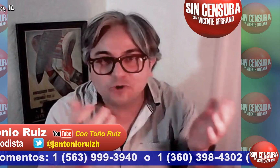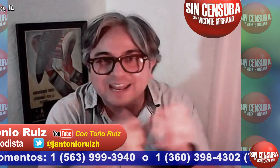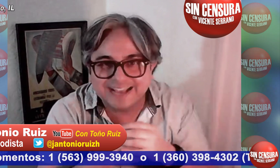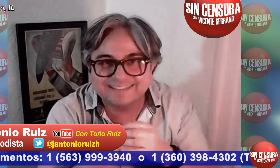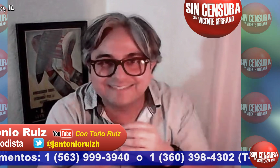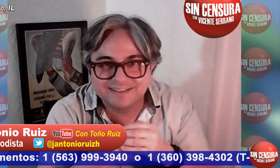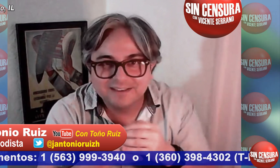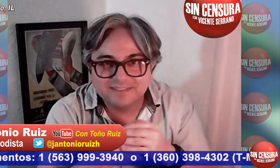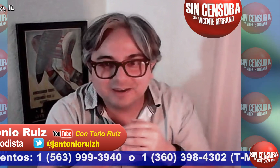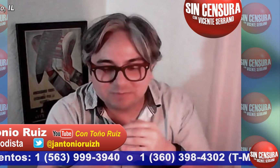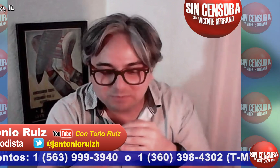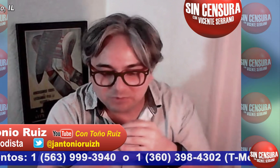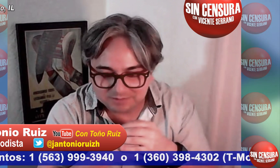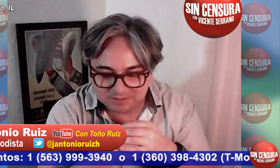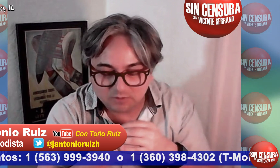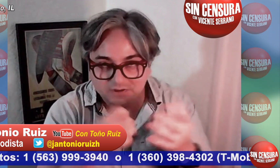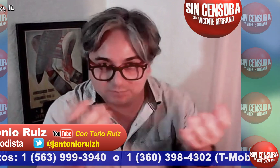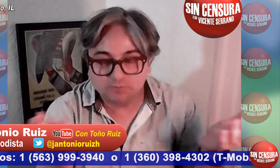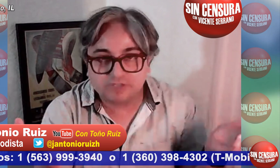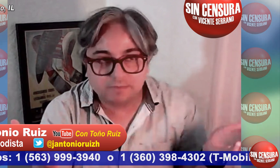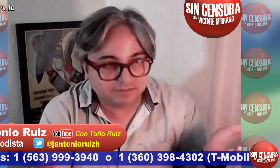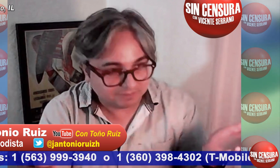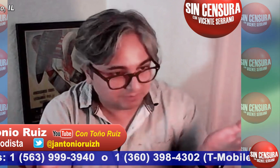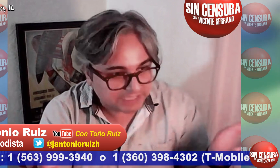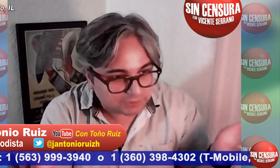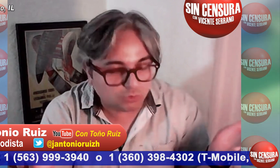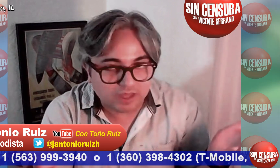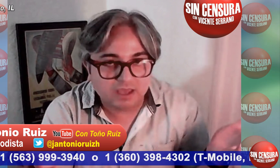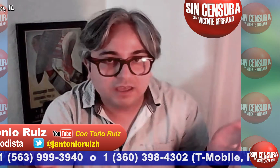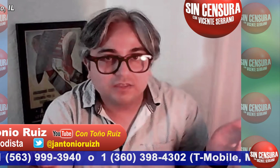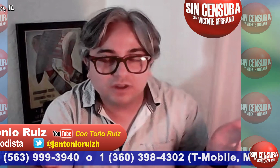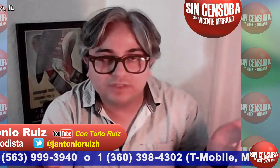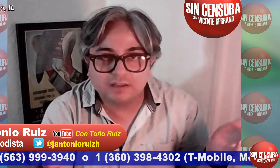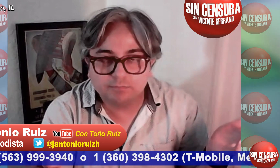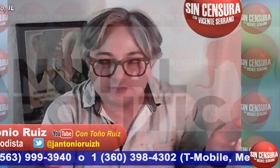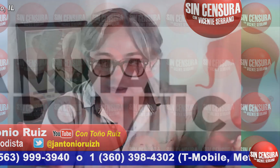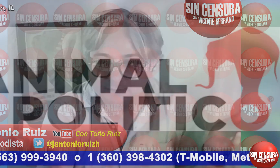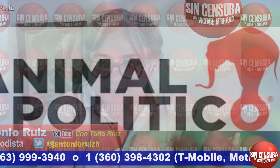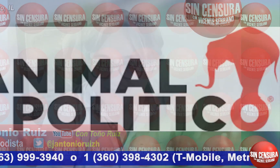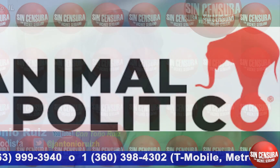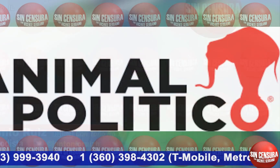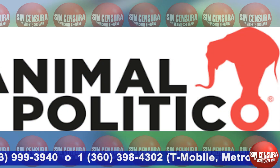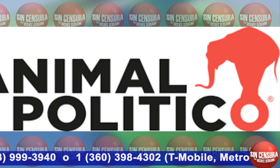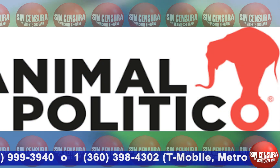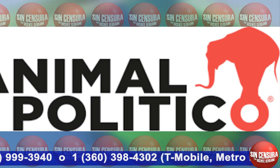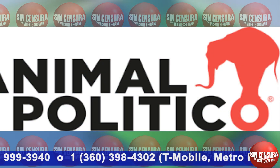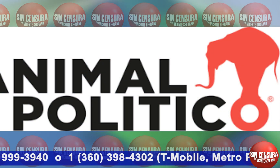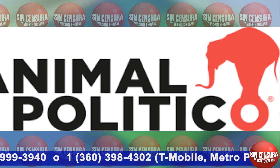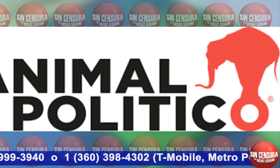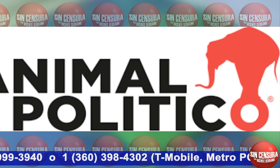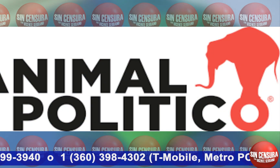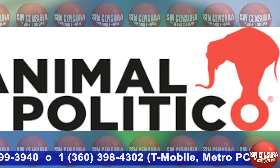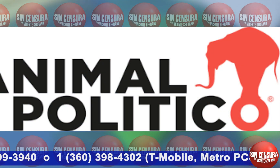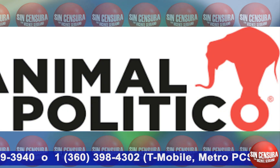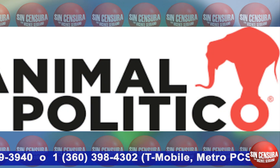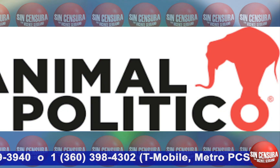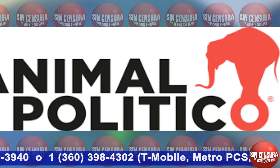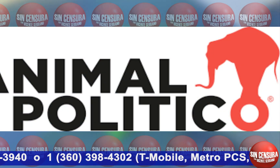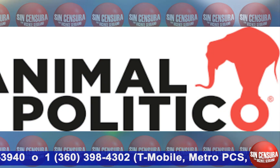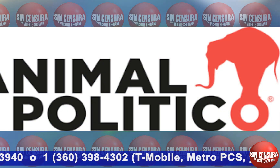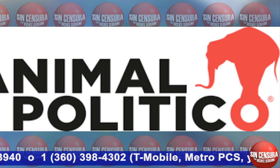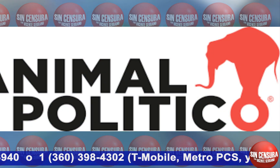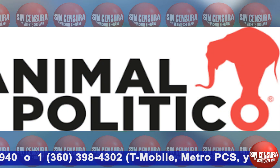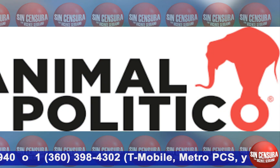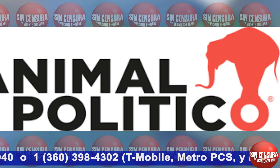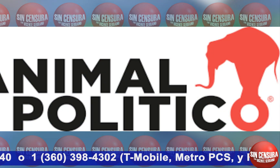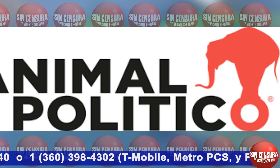esos colegas de Animal Político, responsables, sin duda, de una de las más grandes investigaciones en la historia periodística de